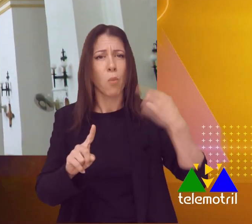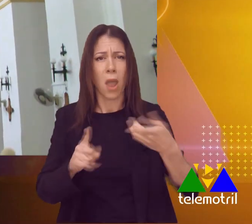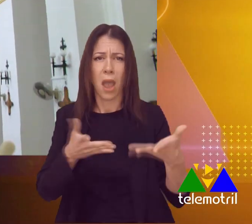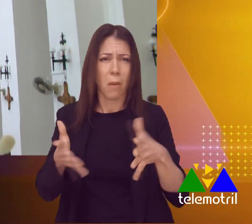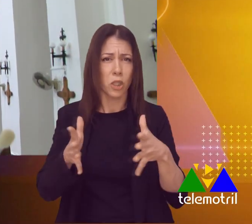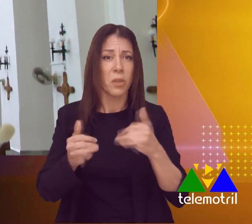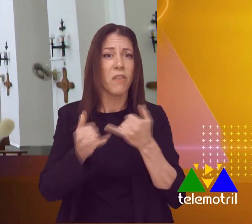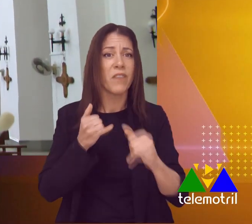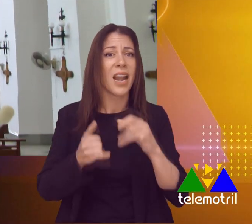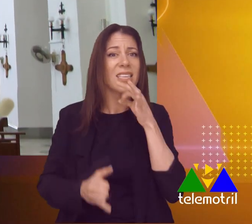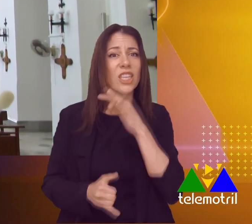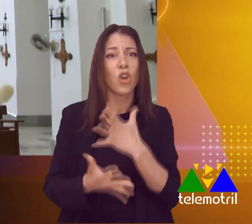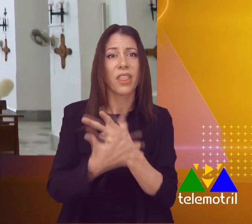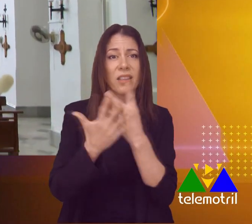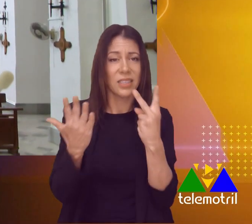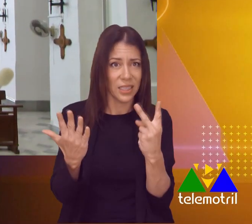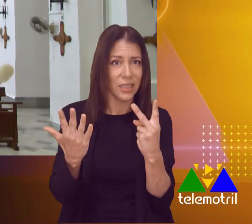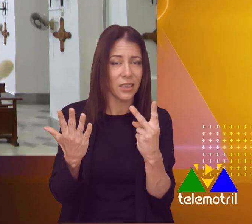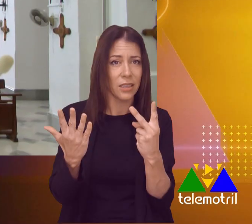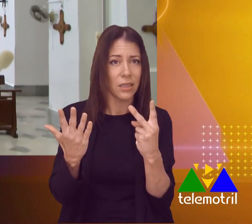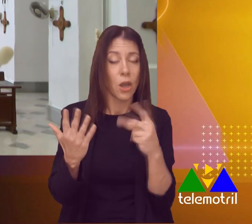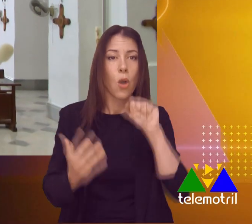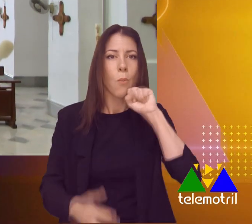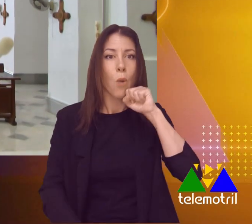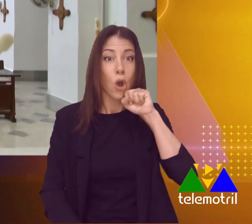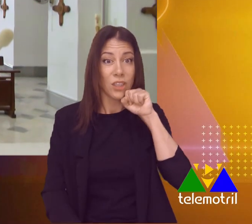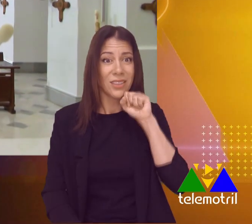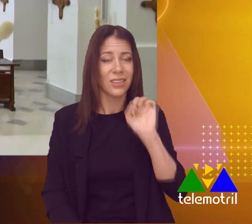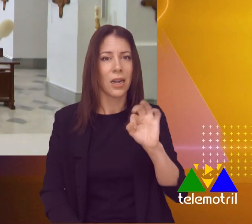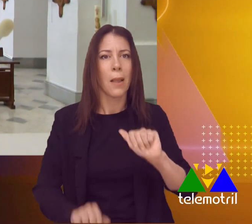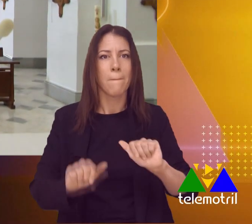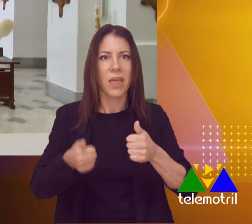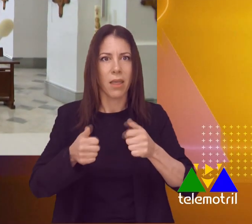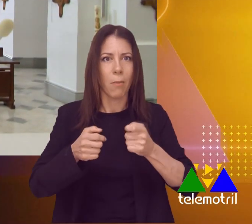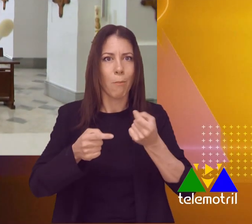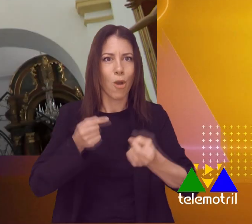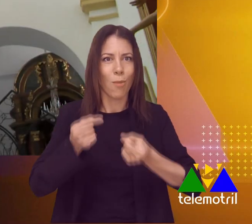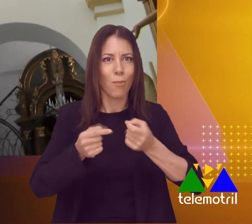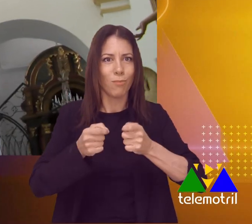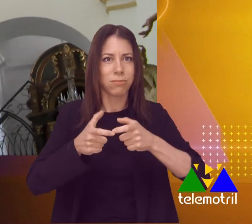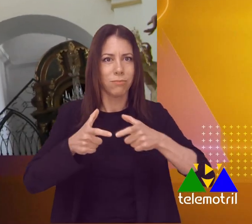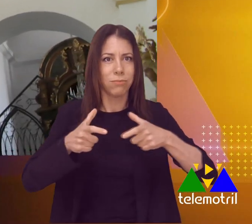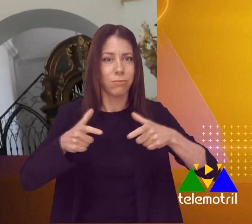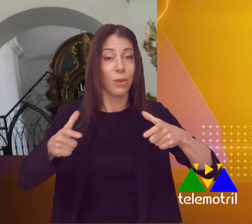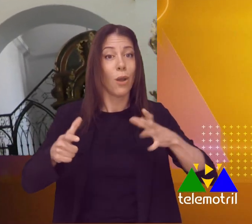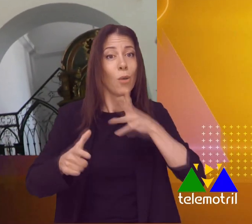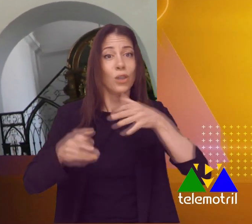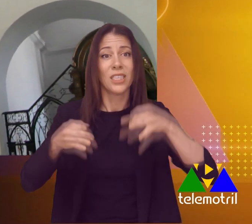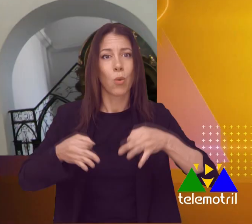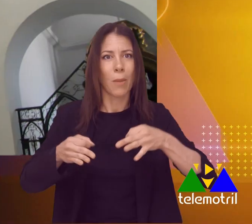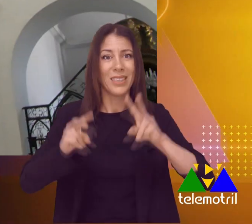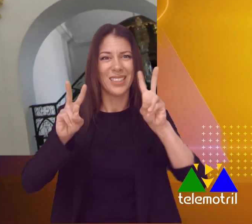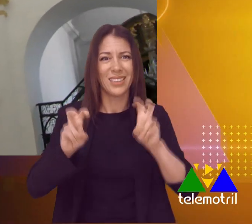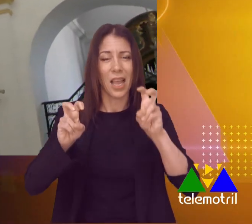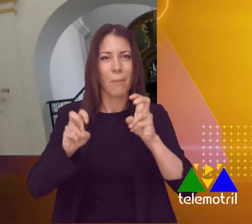aproximadamente, finales del siglo XVII, Motril empieza a crecer, seguramente por el tema de la caña de